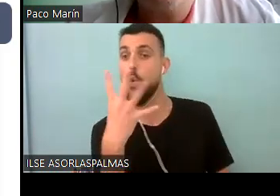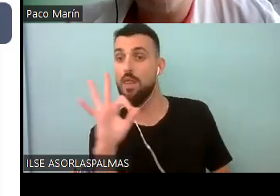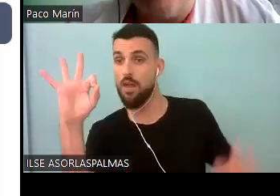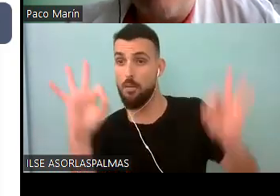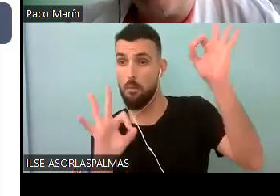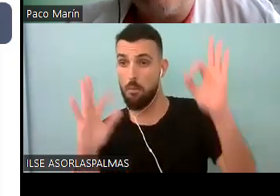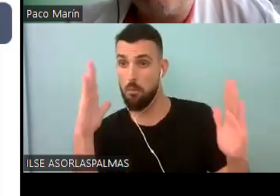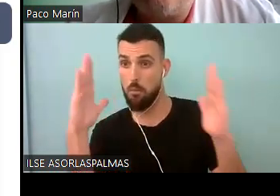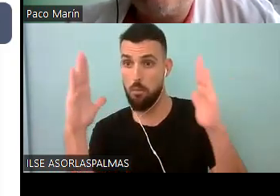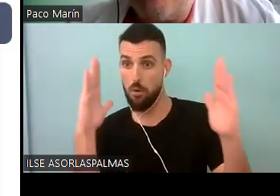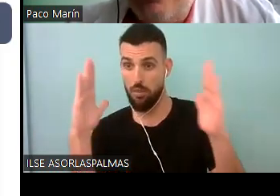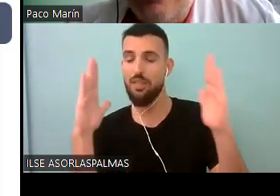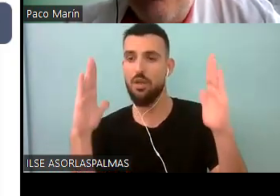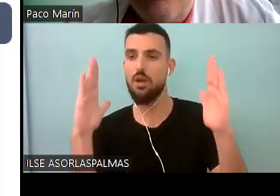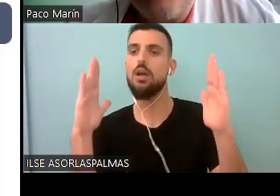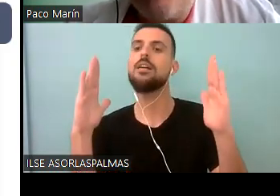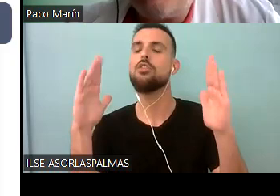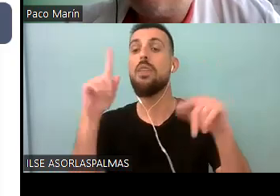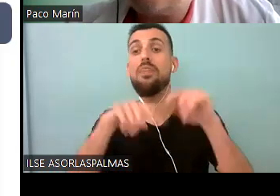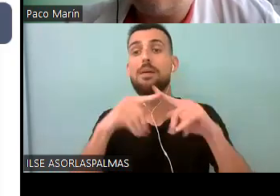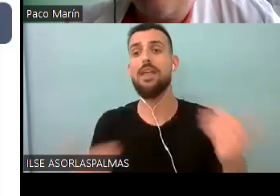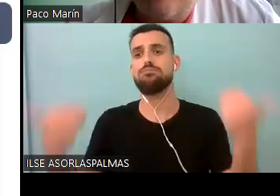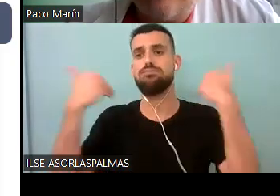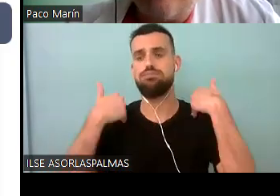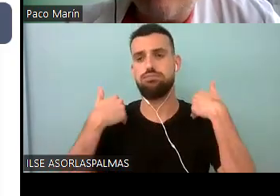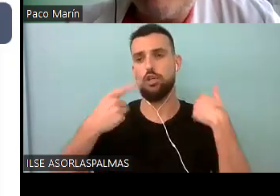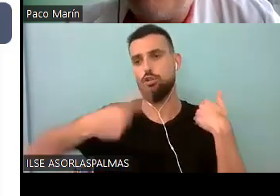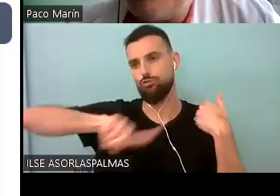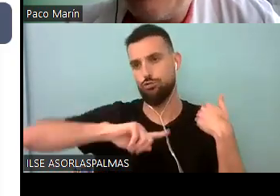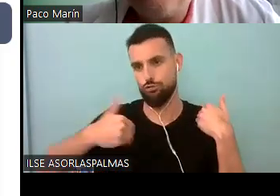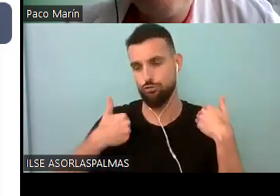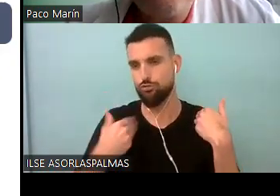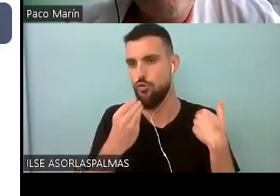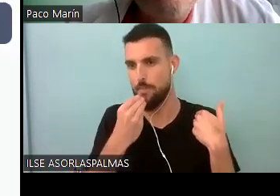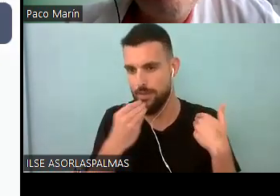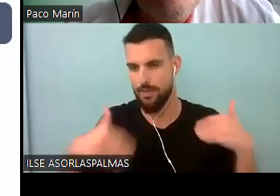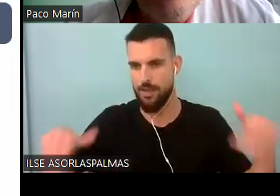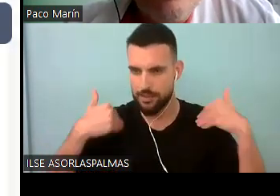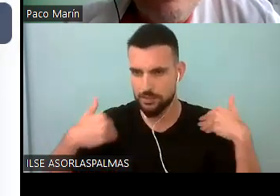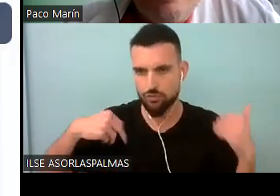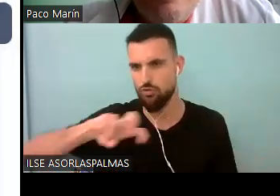influenciada por lo que vamos a hacer con nuestro cuerpo, con nuestros huesos a lo largo de nuestra vida.